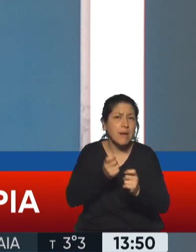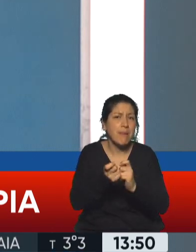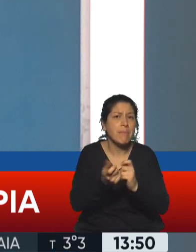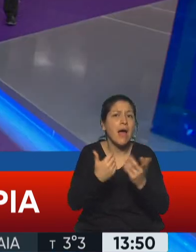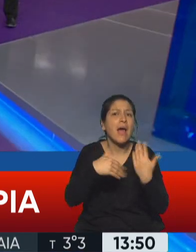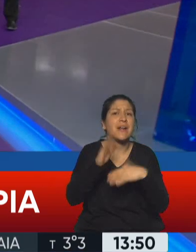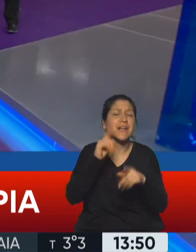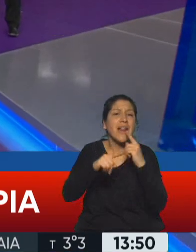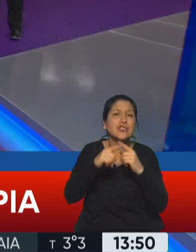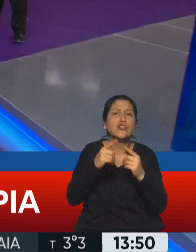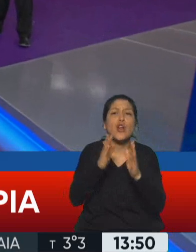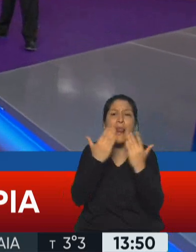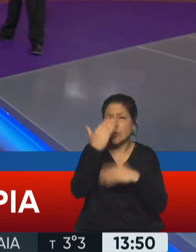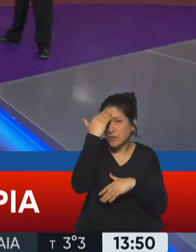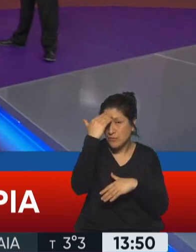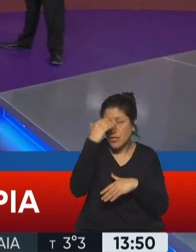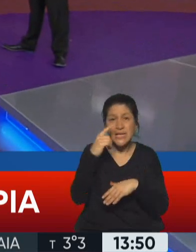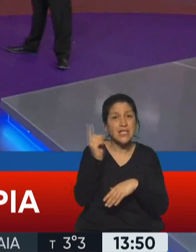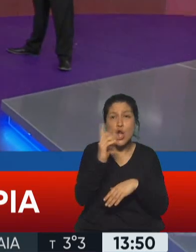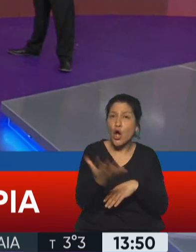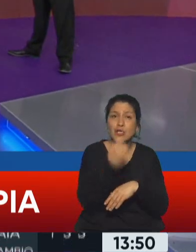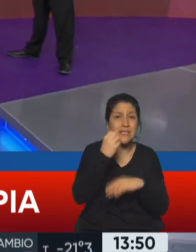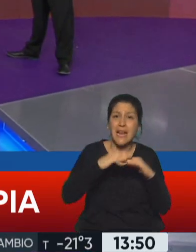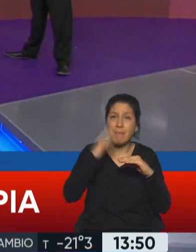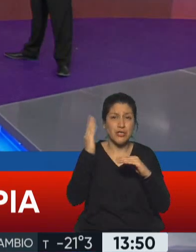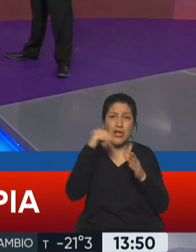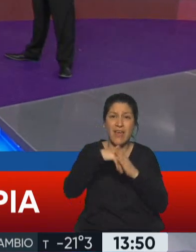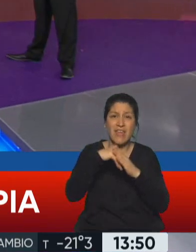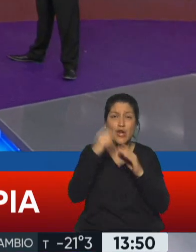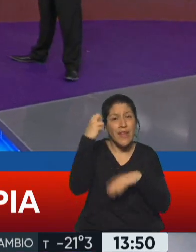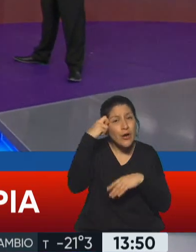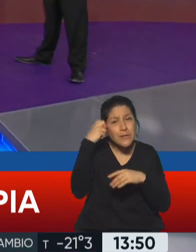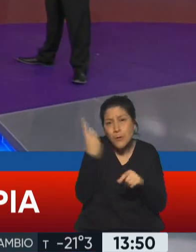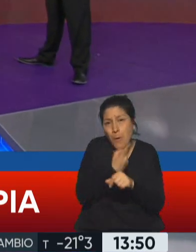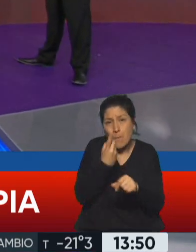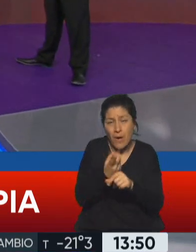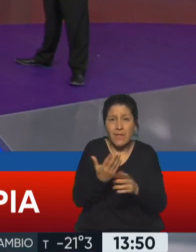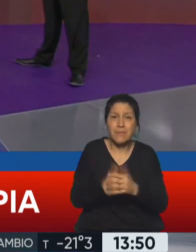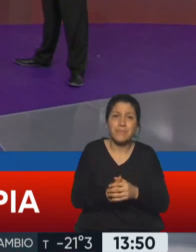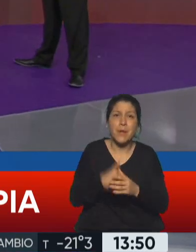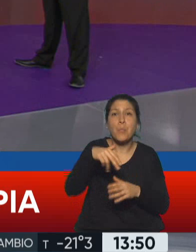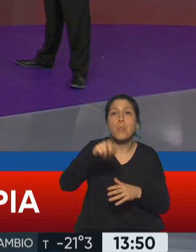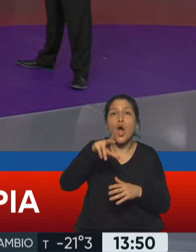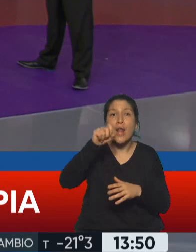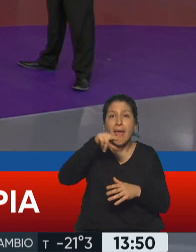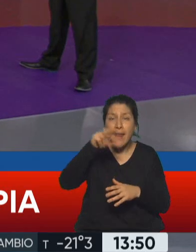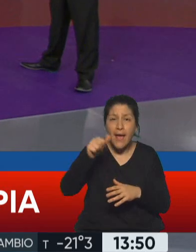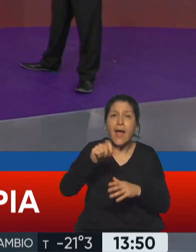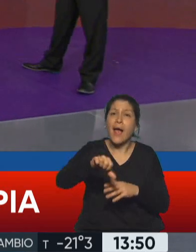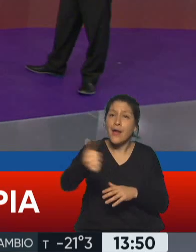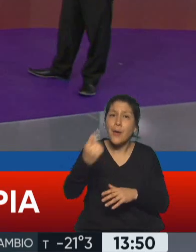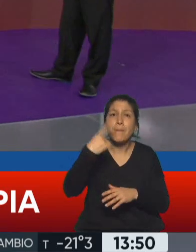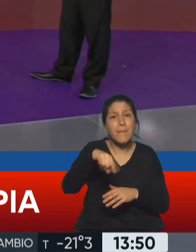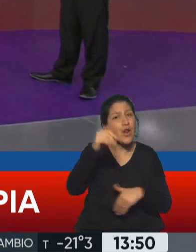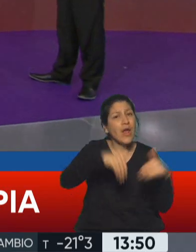estructurales, y bueno, de no tenerlo también esto complica el panorama para el oficialismo. A ver, Morena ganó, pero no hizo la elección